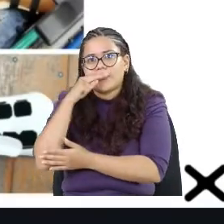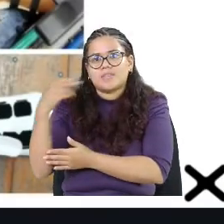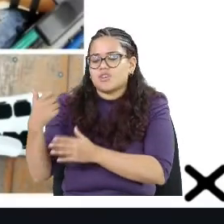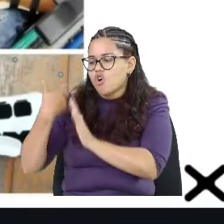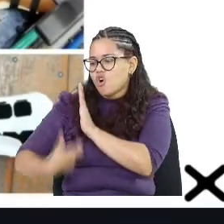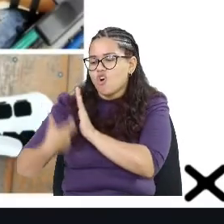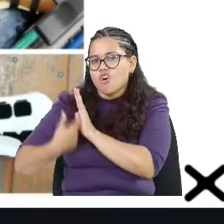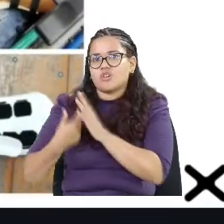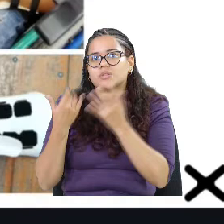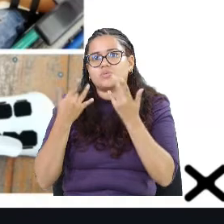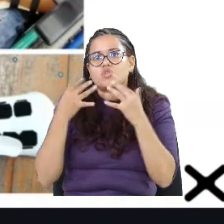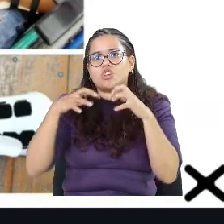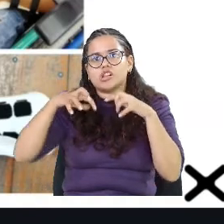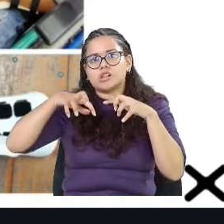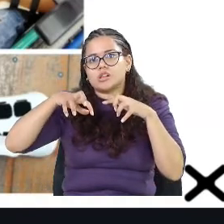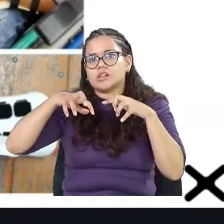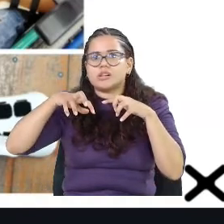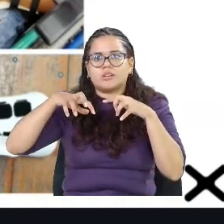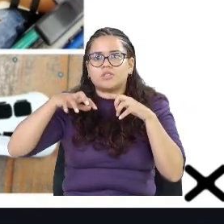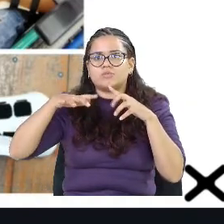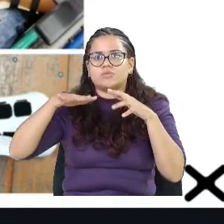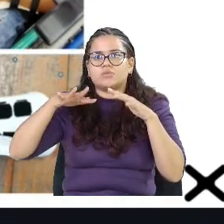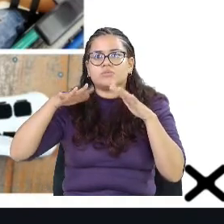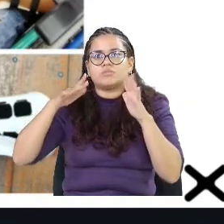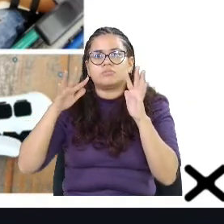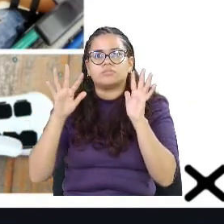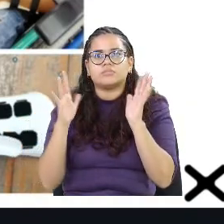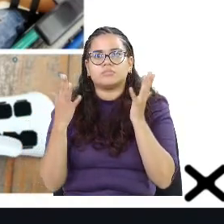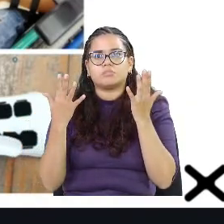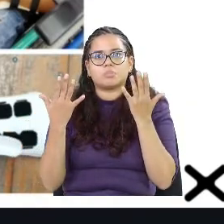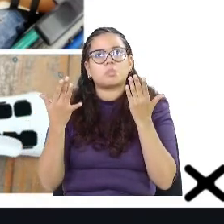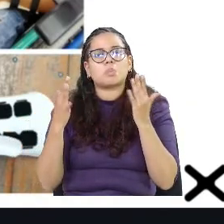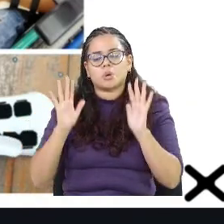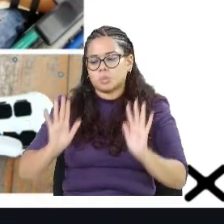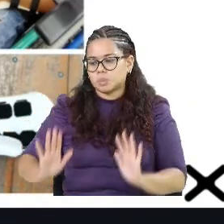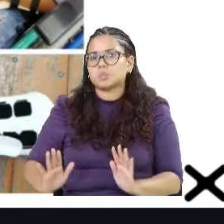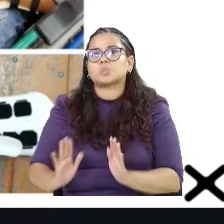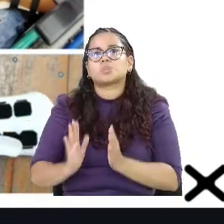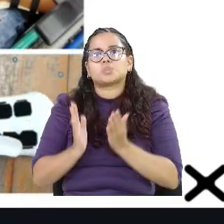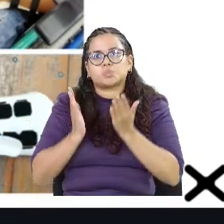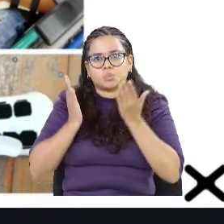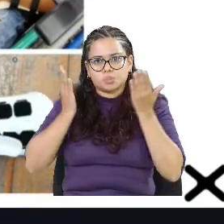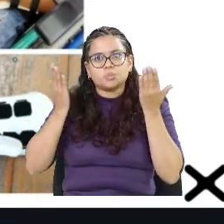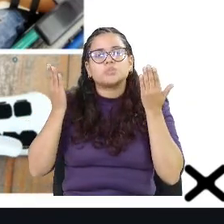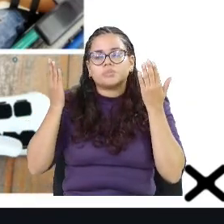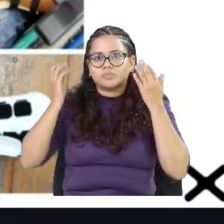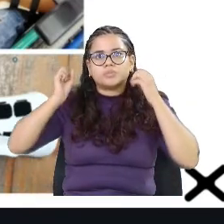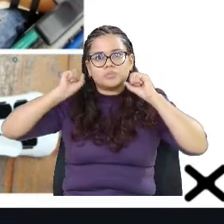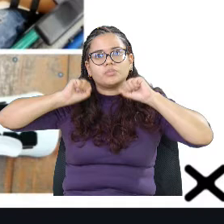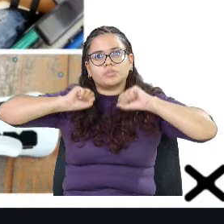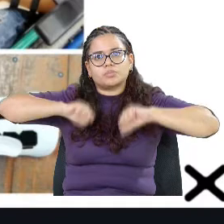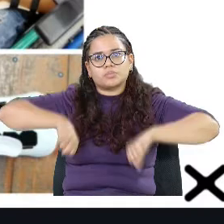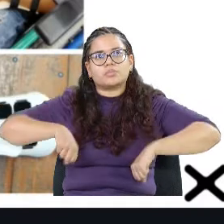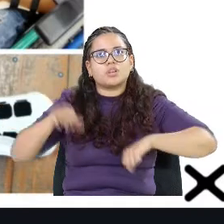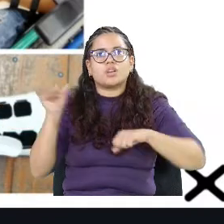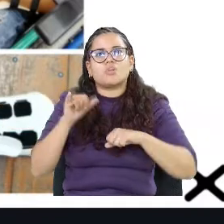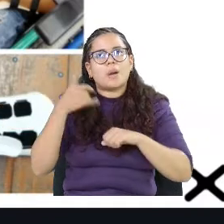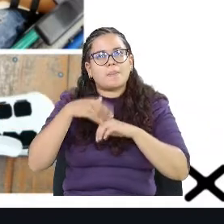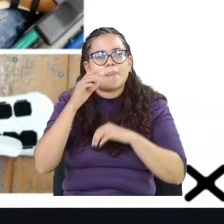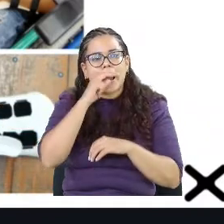corrección en sus manitos y se puedan sentir mejor, eh, eh, pertenecer pues